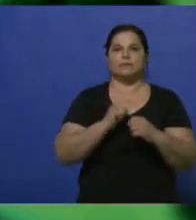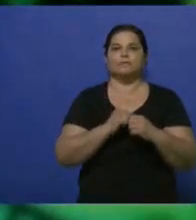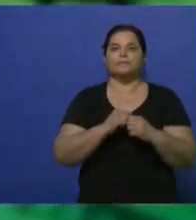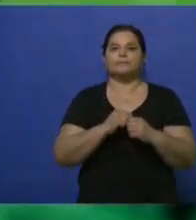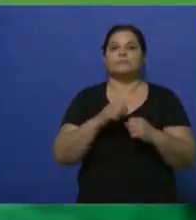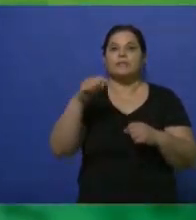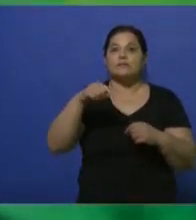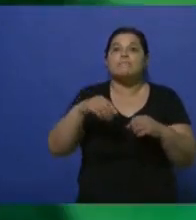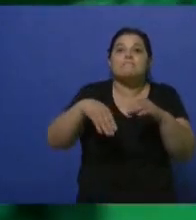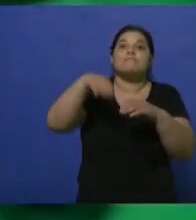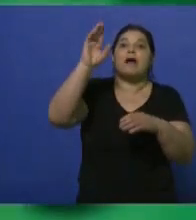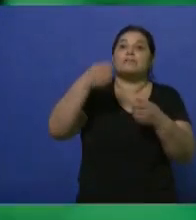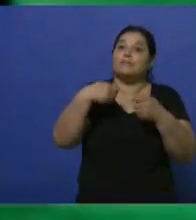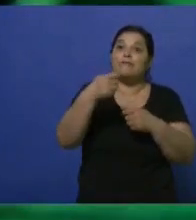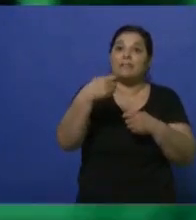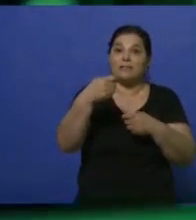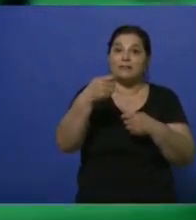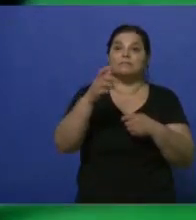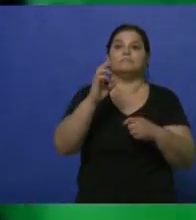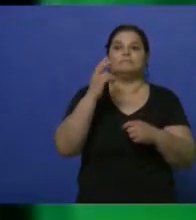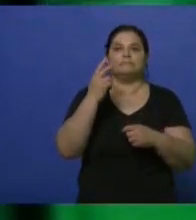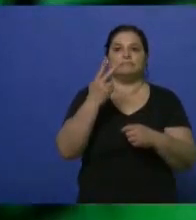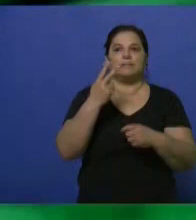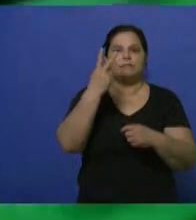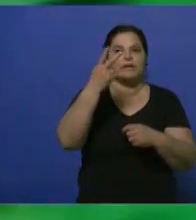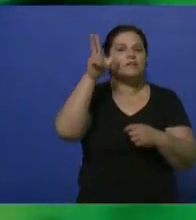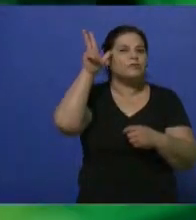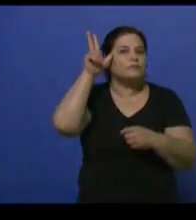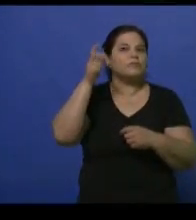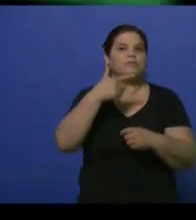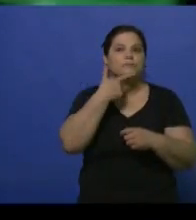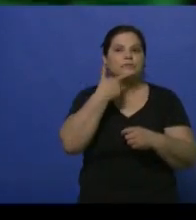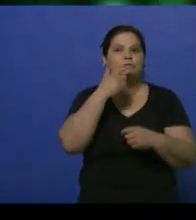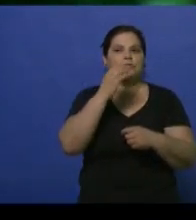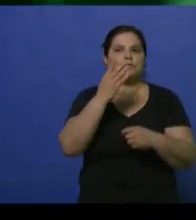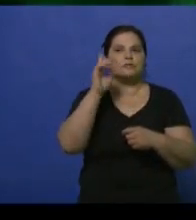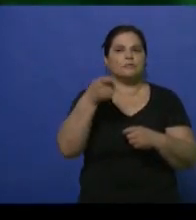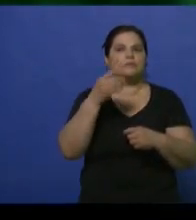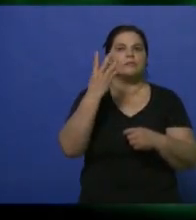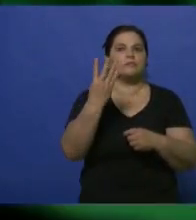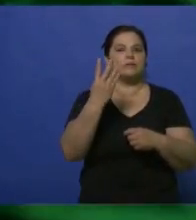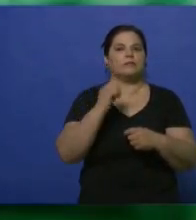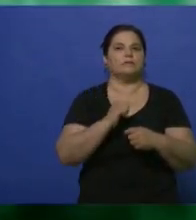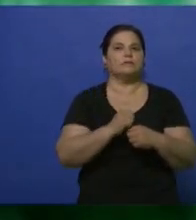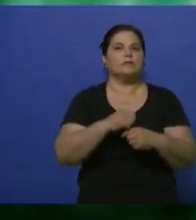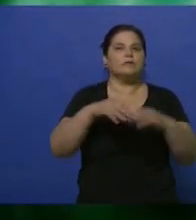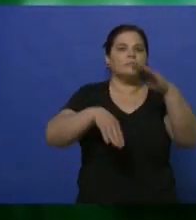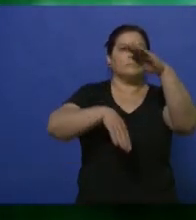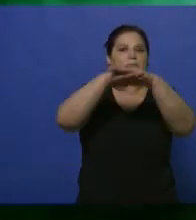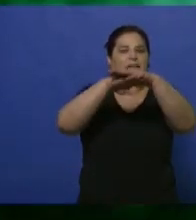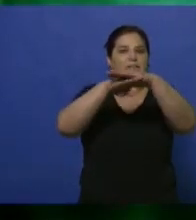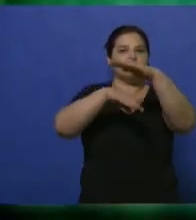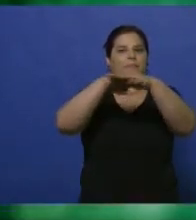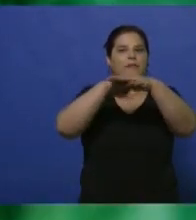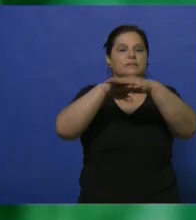del dólar en la Argentina, 42,70 ese día. Sí. Teníamos un miedo, un susto, de